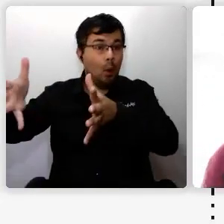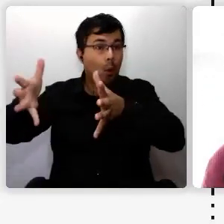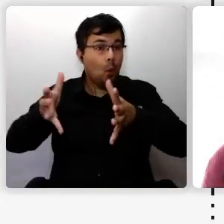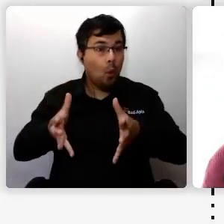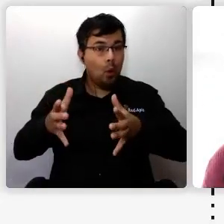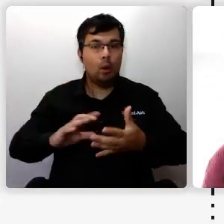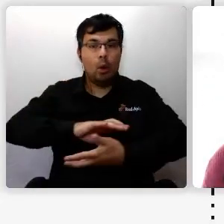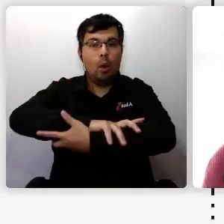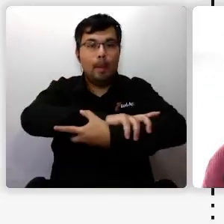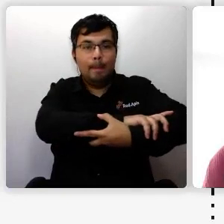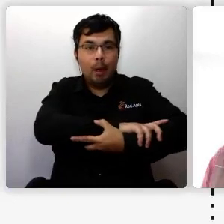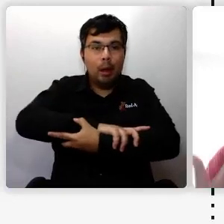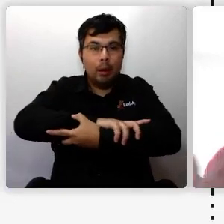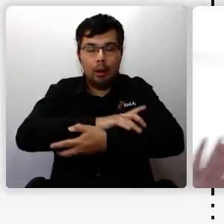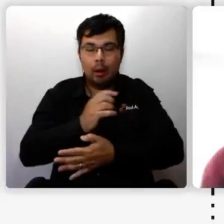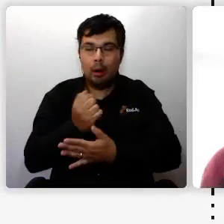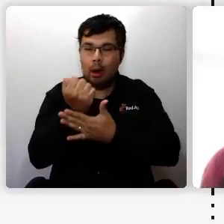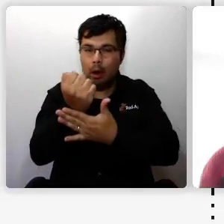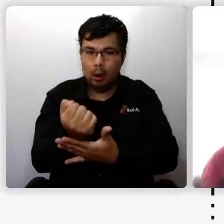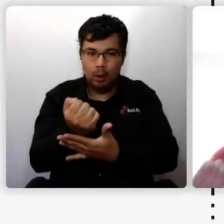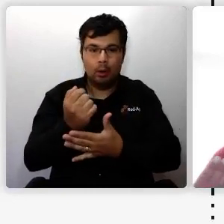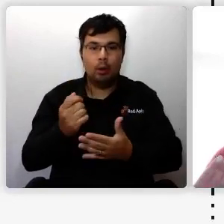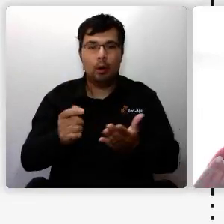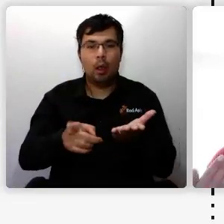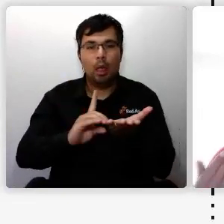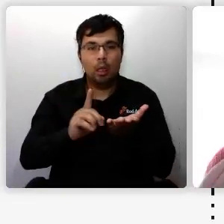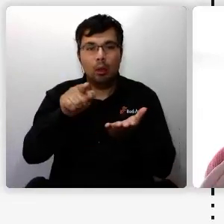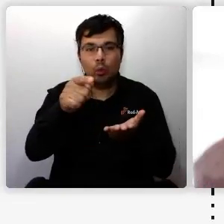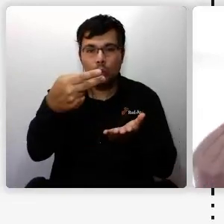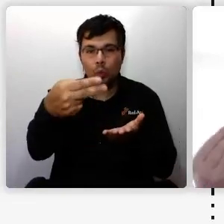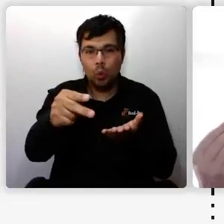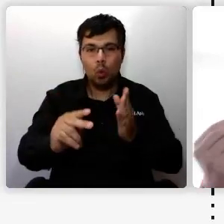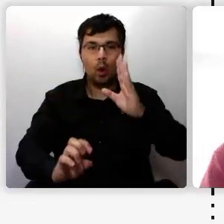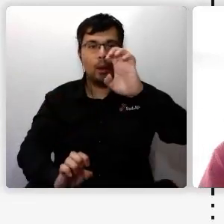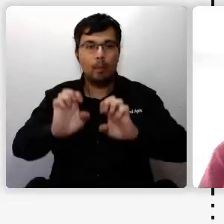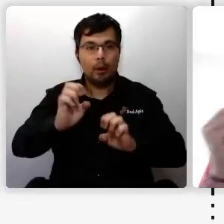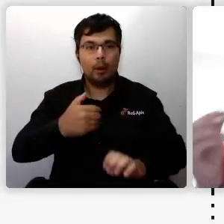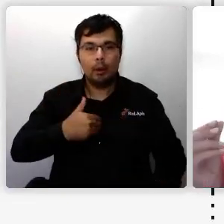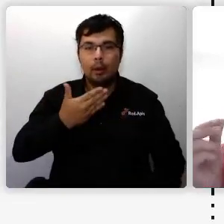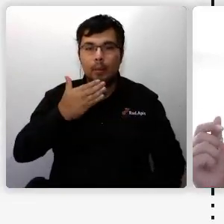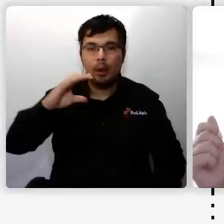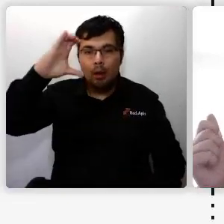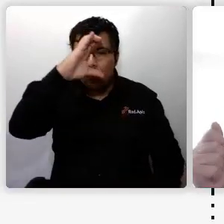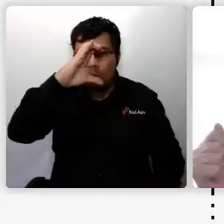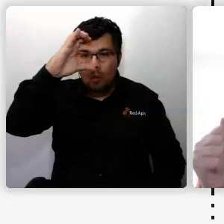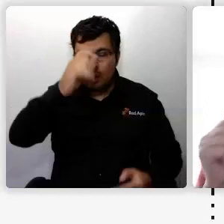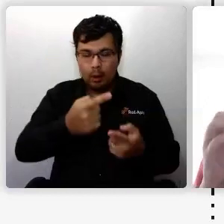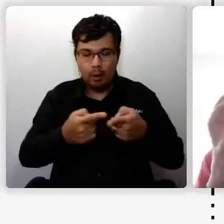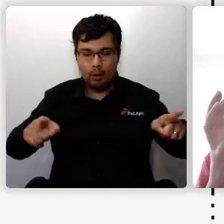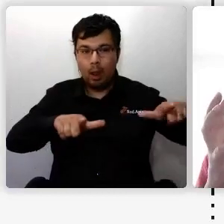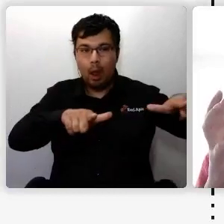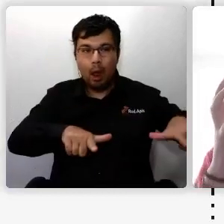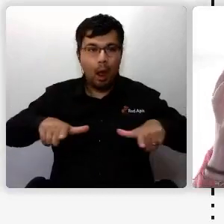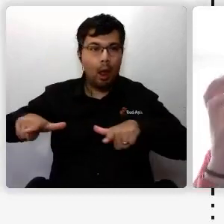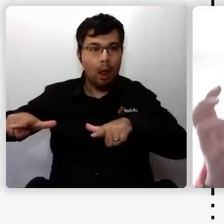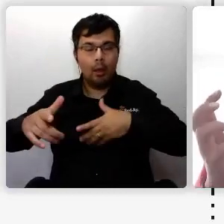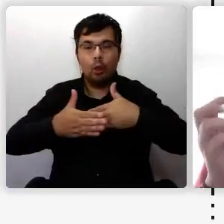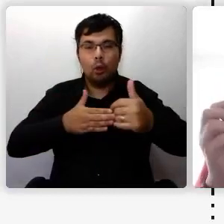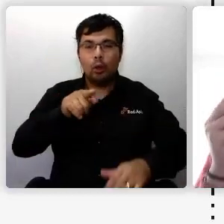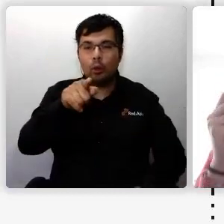los van a ayudar a digitalizar su empresa y en el fondo a buscar en distintas áreas donde ustedes pueden tener